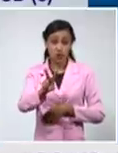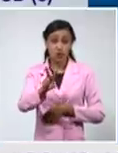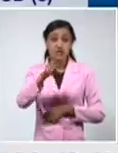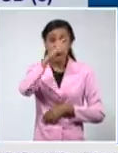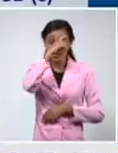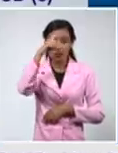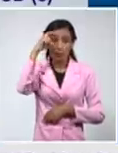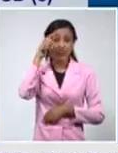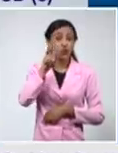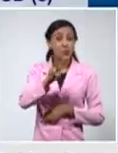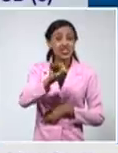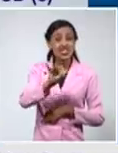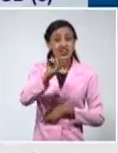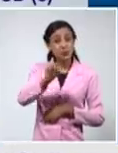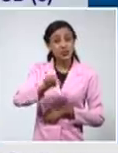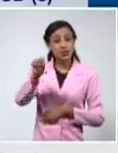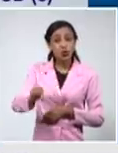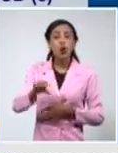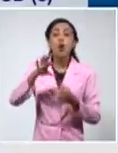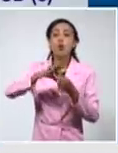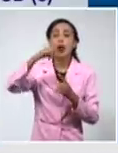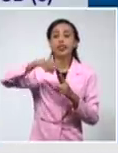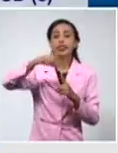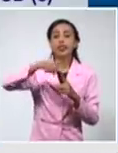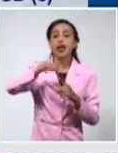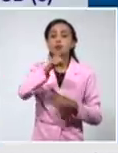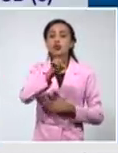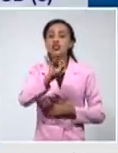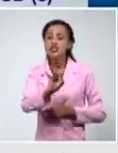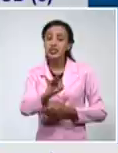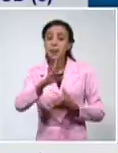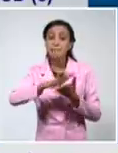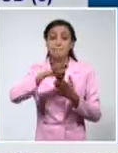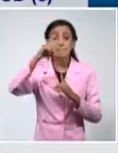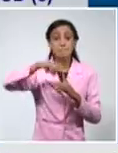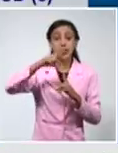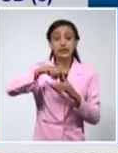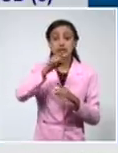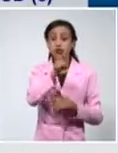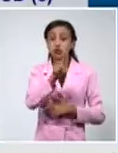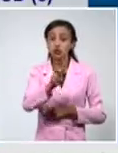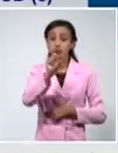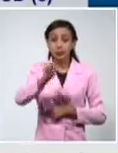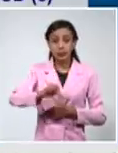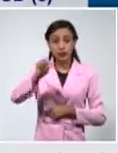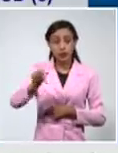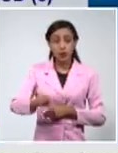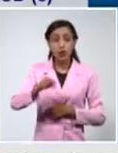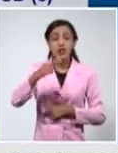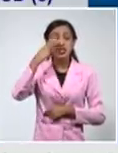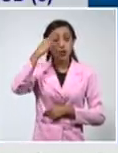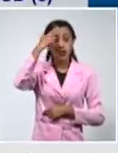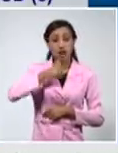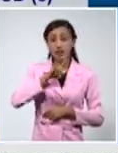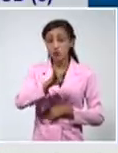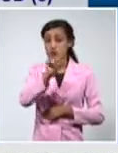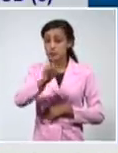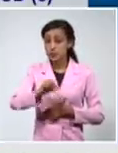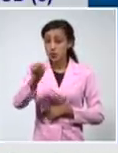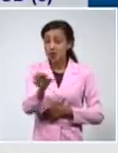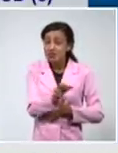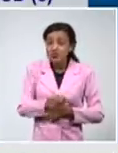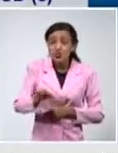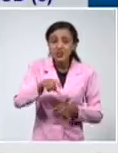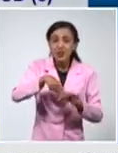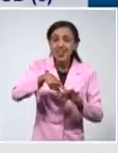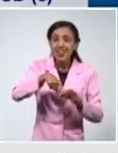27, Guantánamo 17, Matanzas 12, Ciego de Ávila 9, el municipio especial Isla